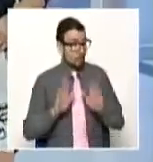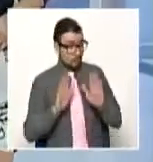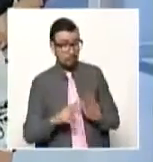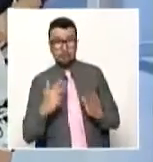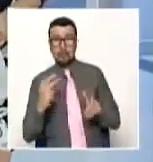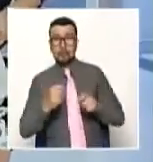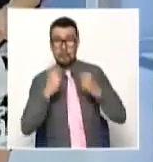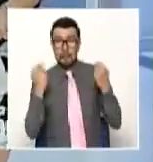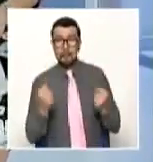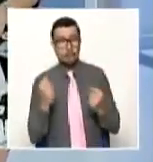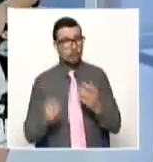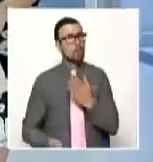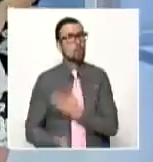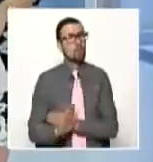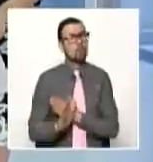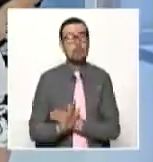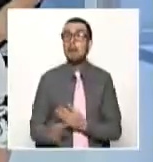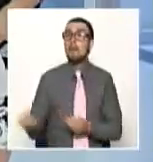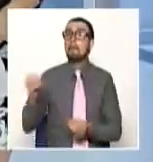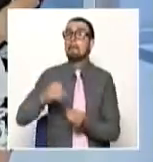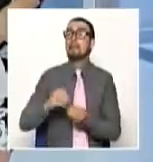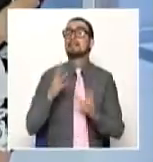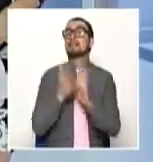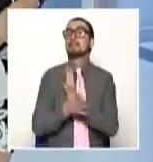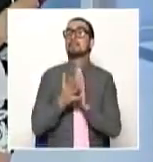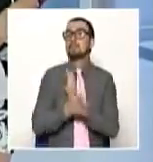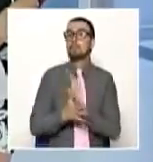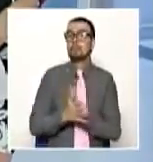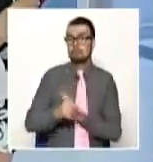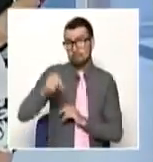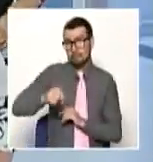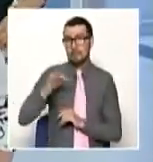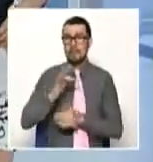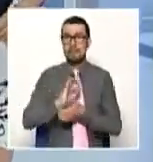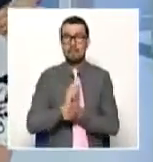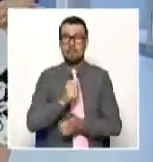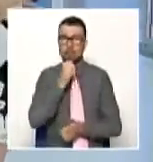pausa para comerciales, pero ya regresamos con más información aquí en Telecafé Noticias.